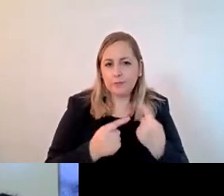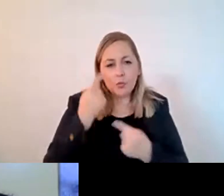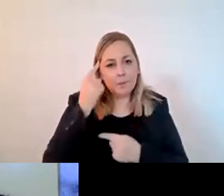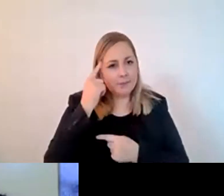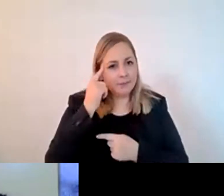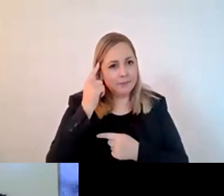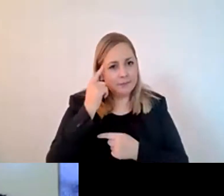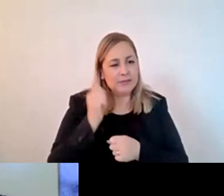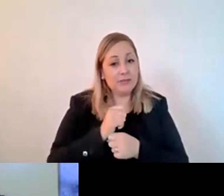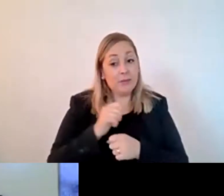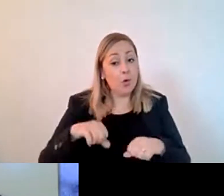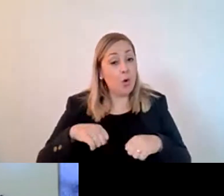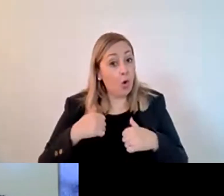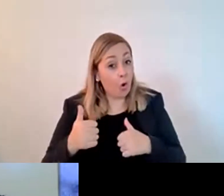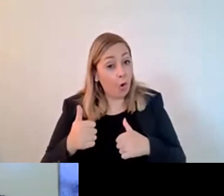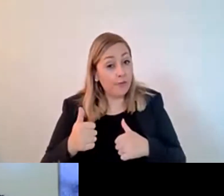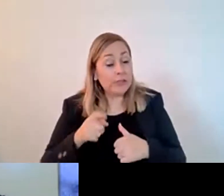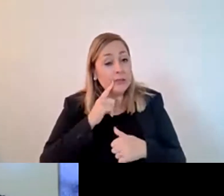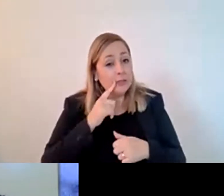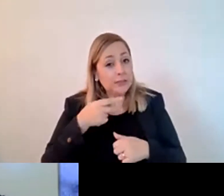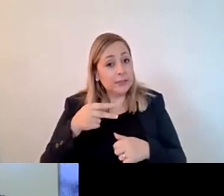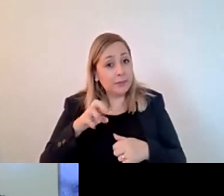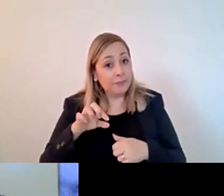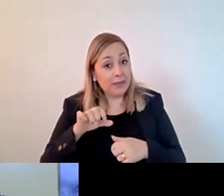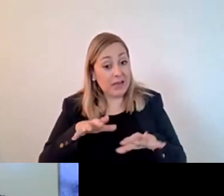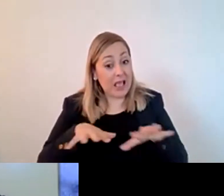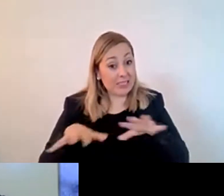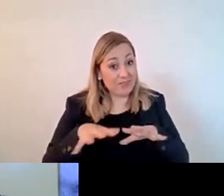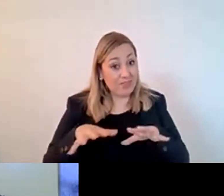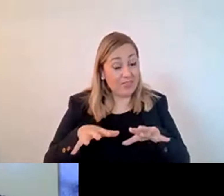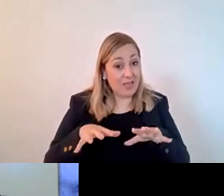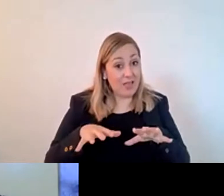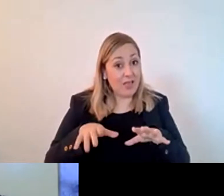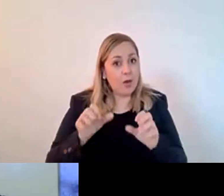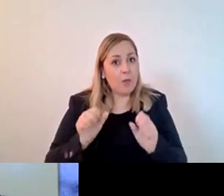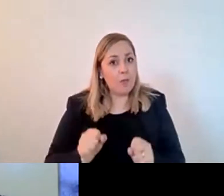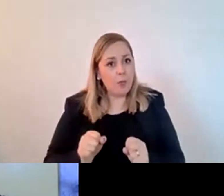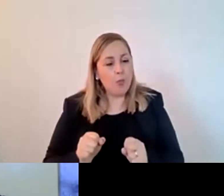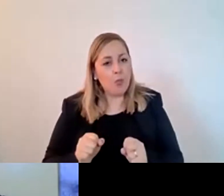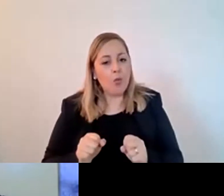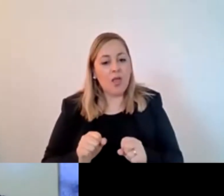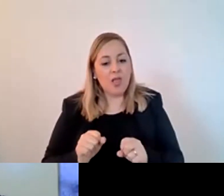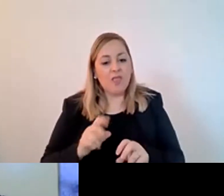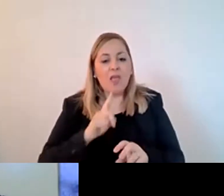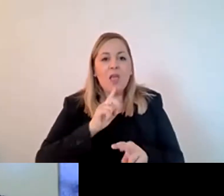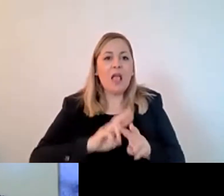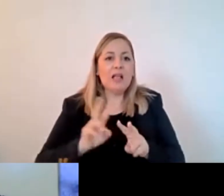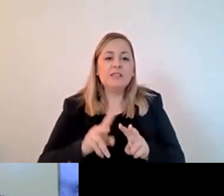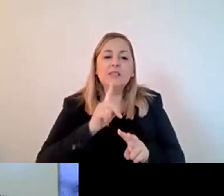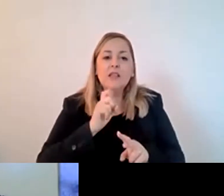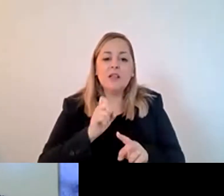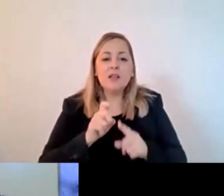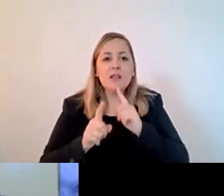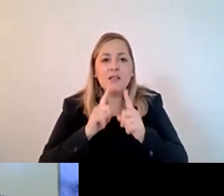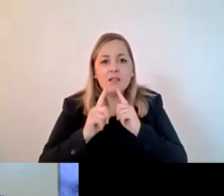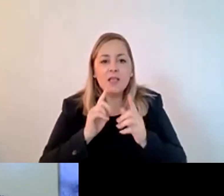el joven es medio hiperactivo, cuando se le pase el test computarizado puede quedar invalidado porque a él se le ocurrió tal cosa